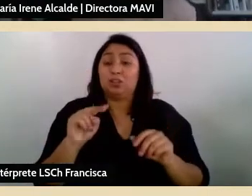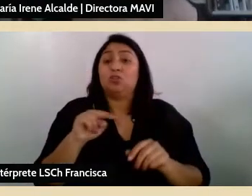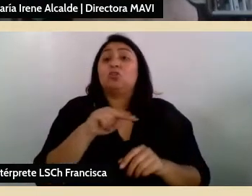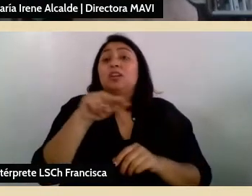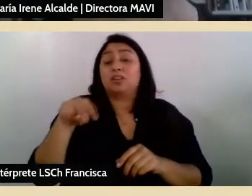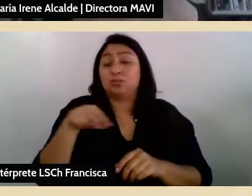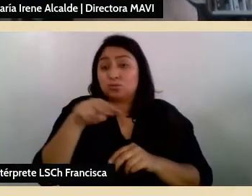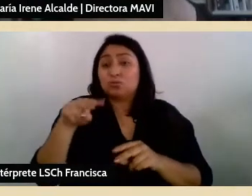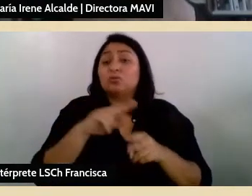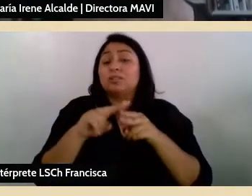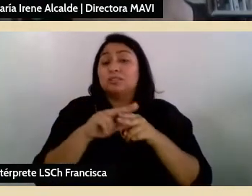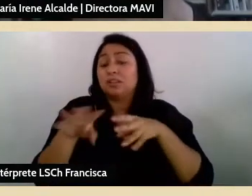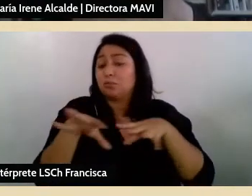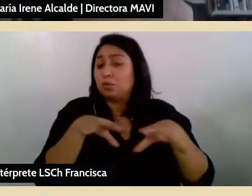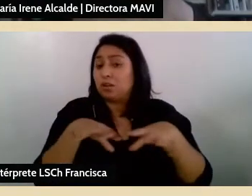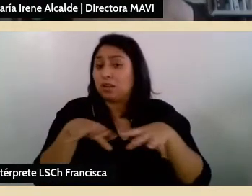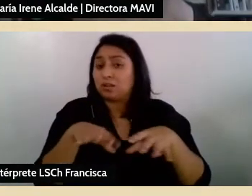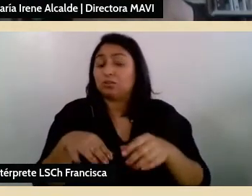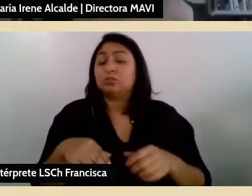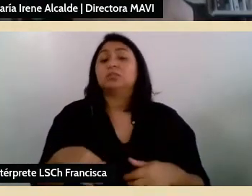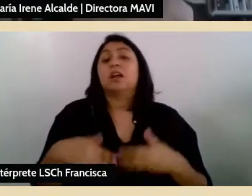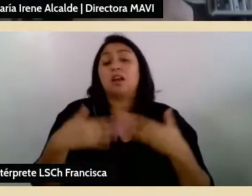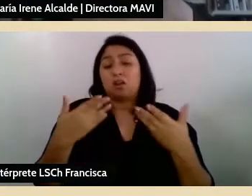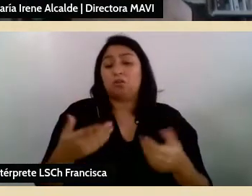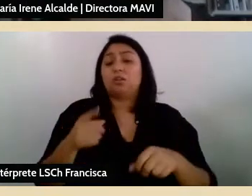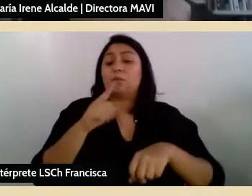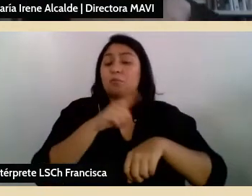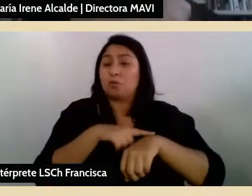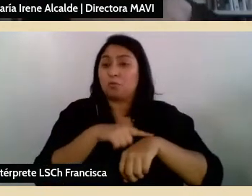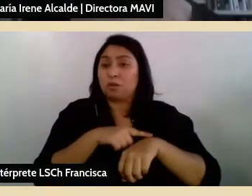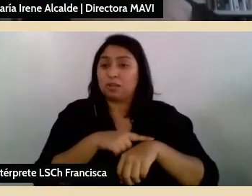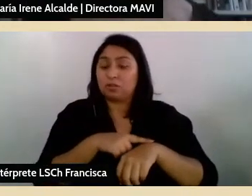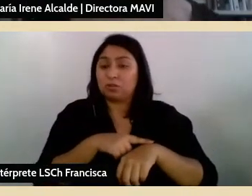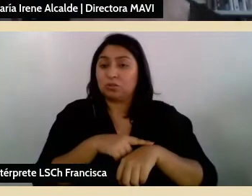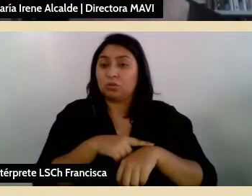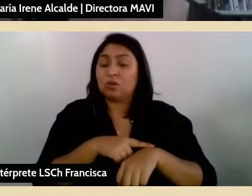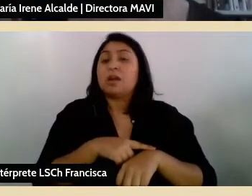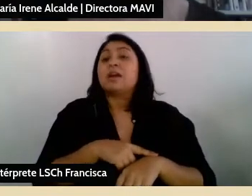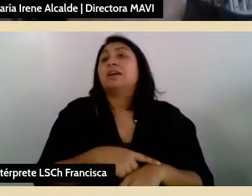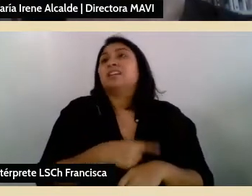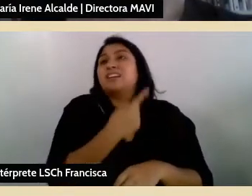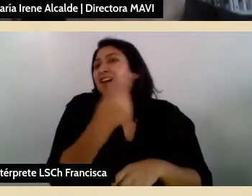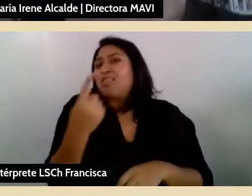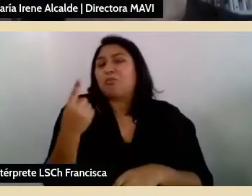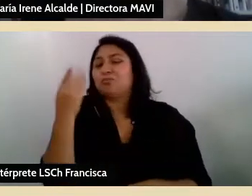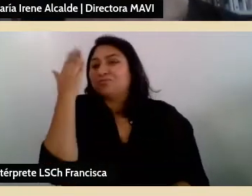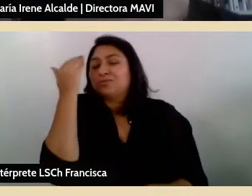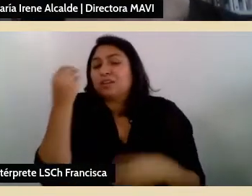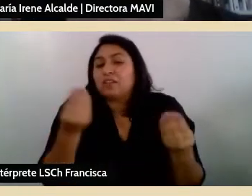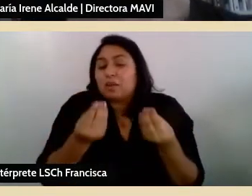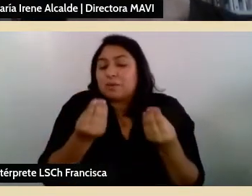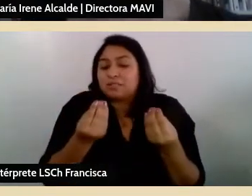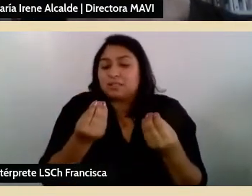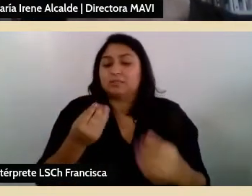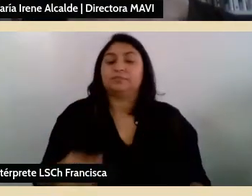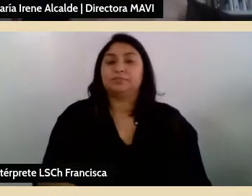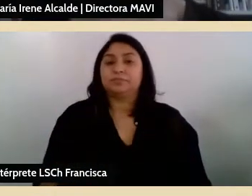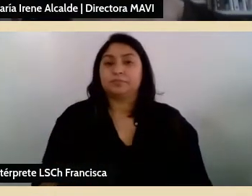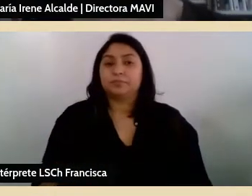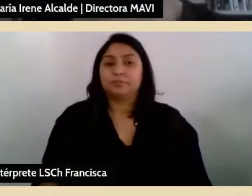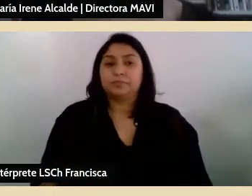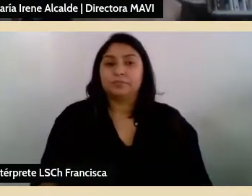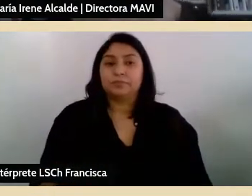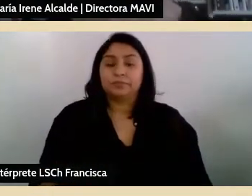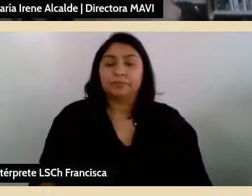finalmente aparecen en este momento en que uno no sabe qué va a pasar. Terminamos trabajando y haciendo cosas